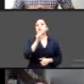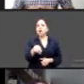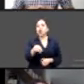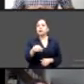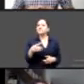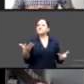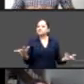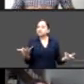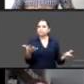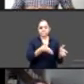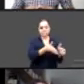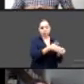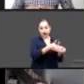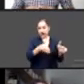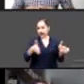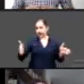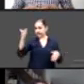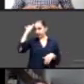esta pandemia,